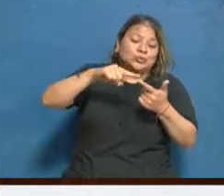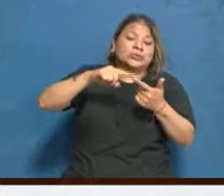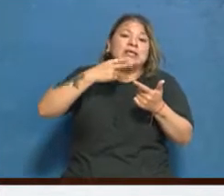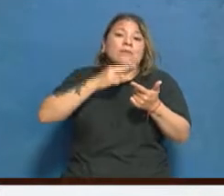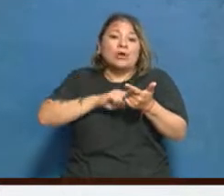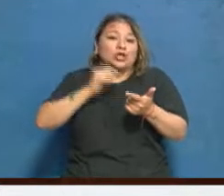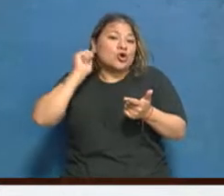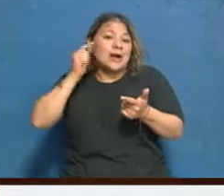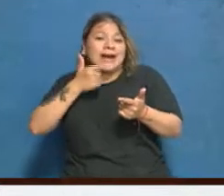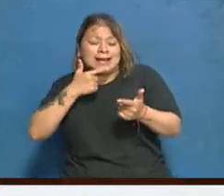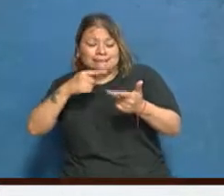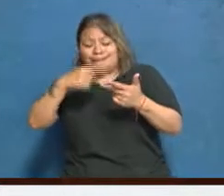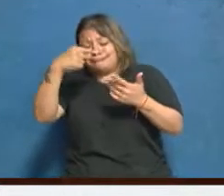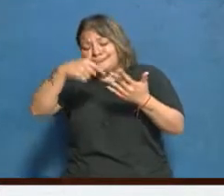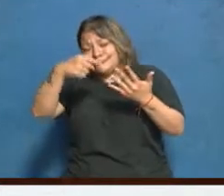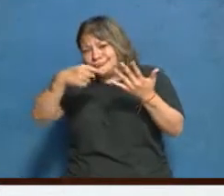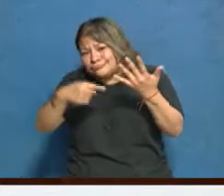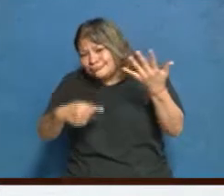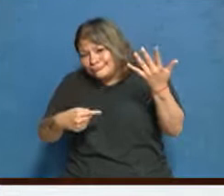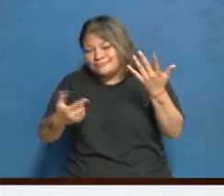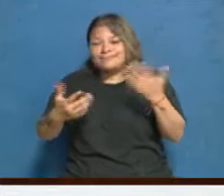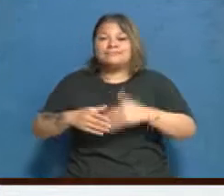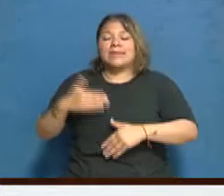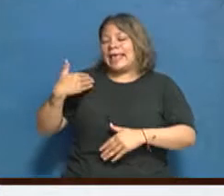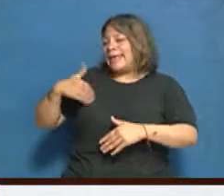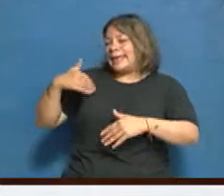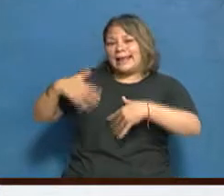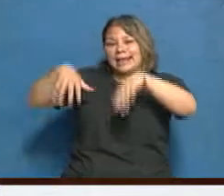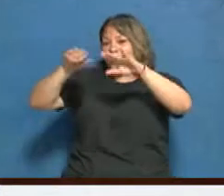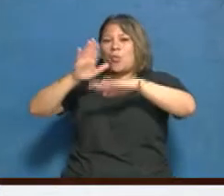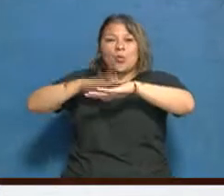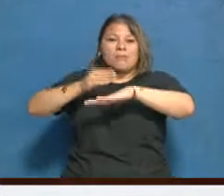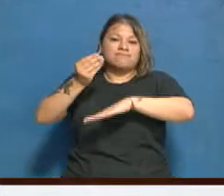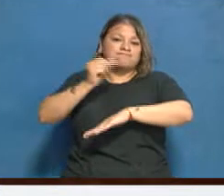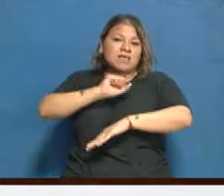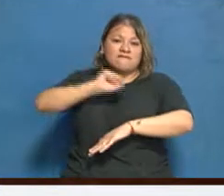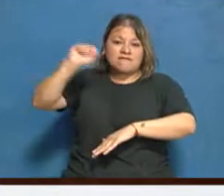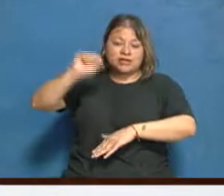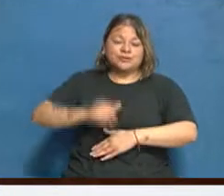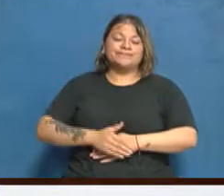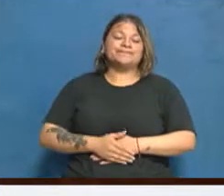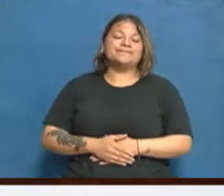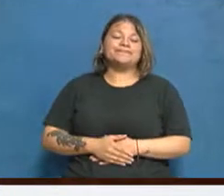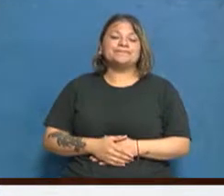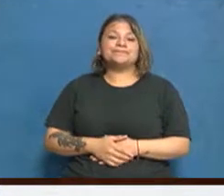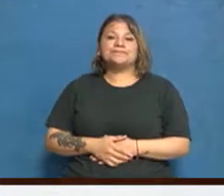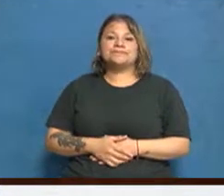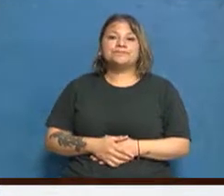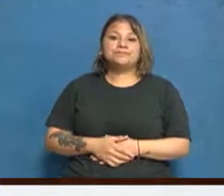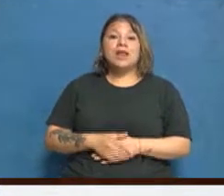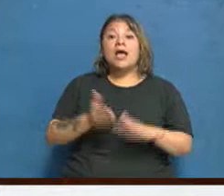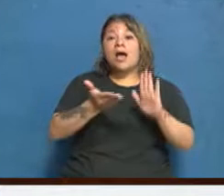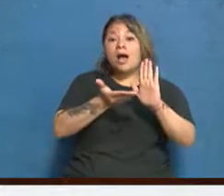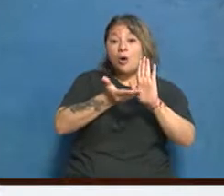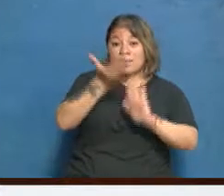el resto de las tarifas en nuestro país, el efecto inflacionario. Uno de ellos, de los